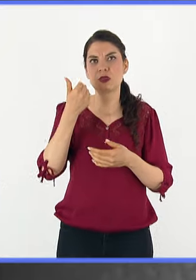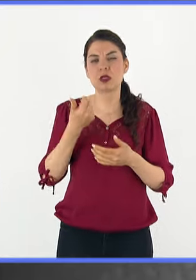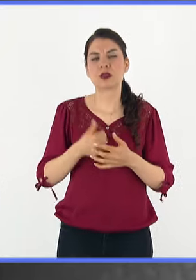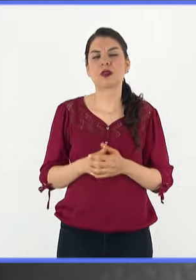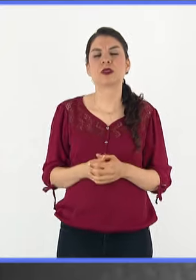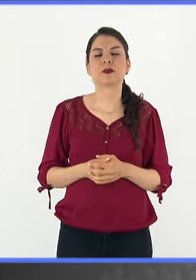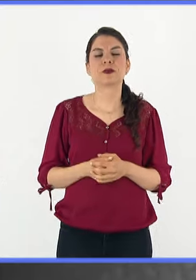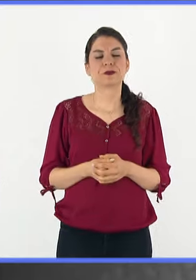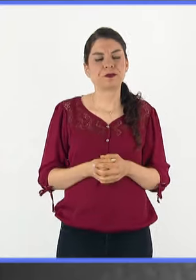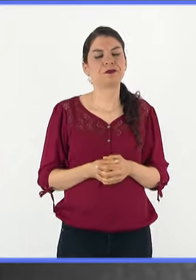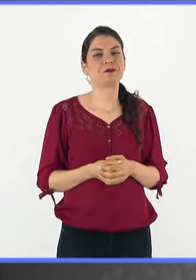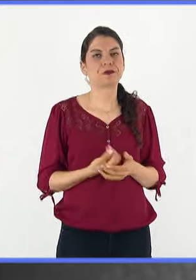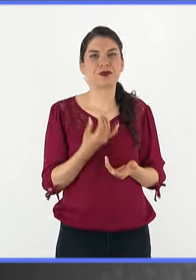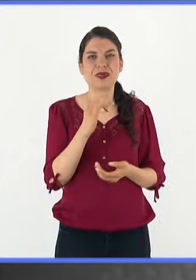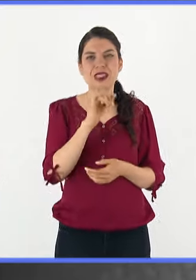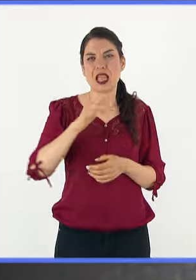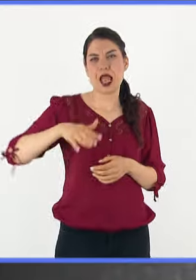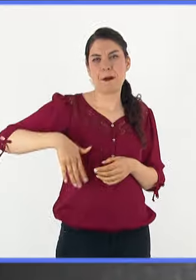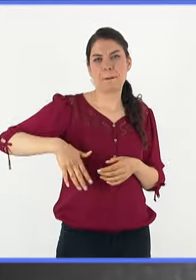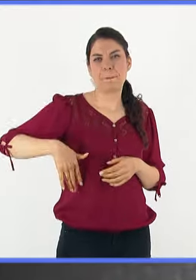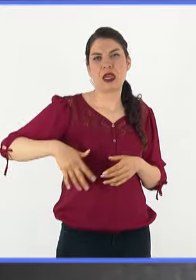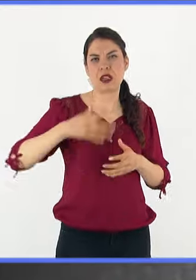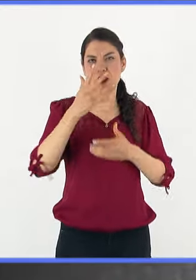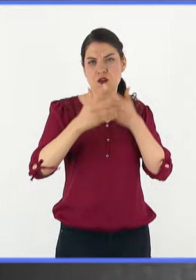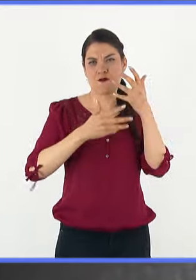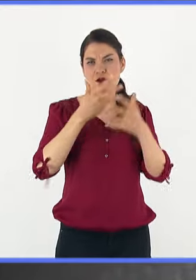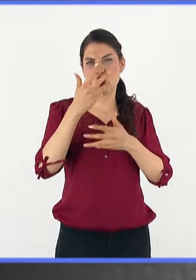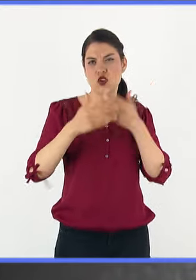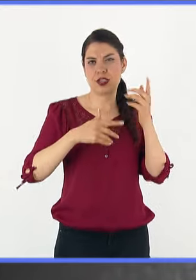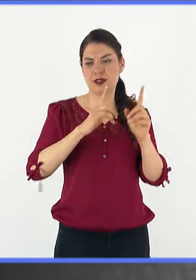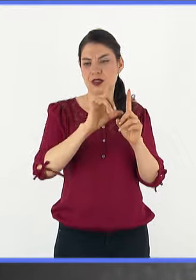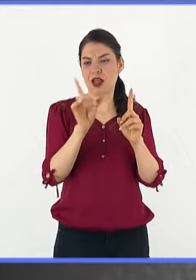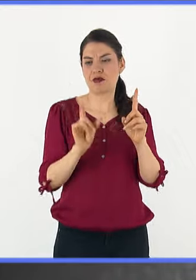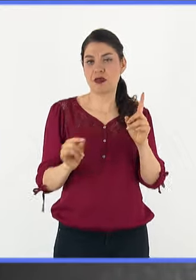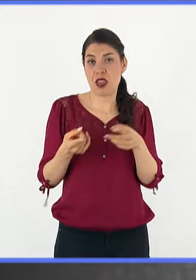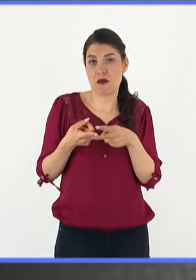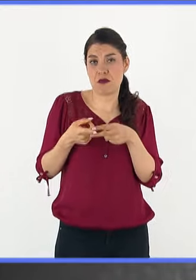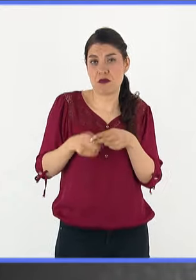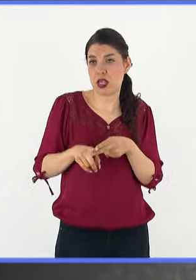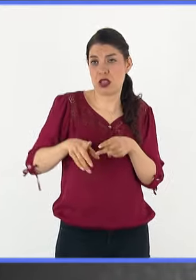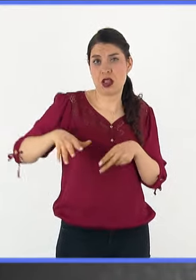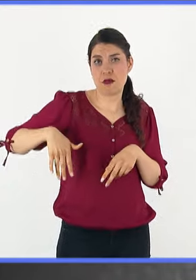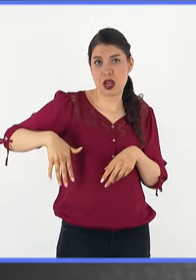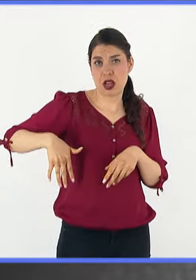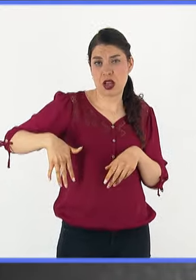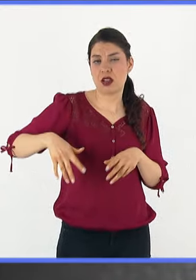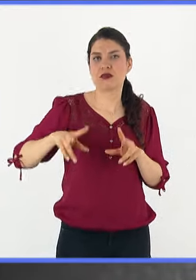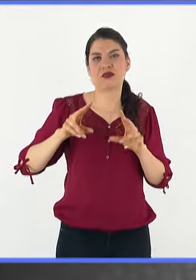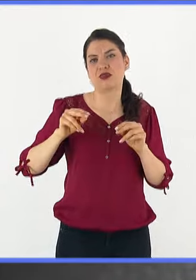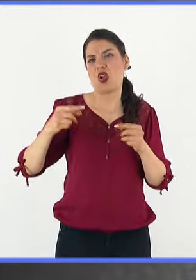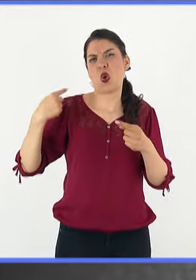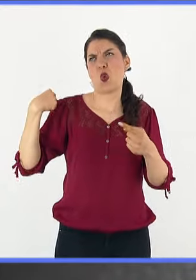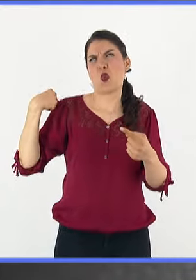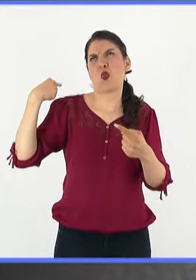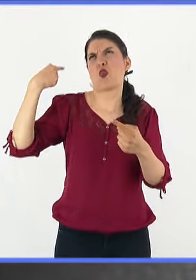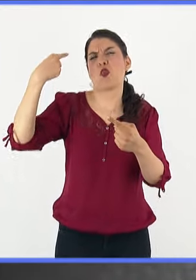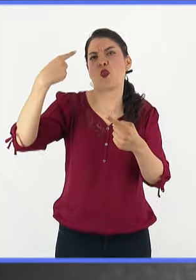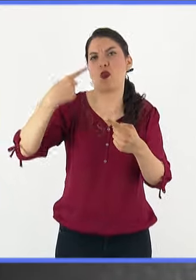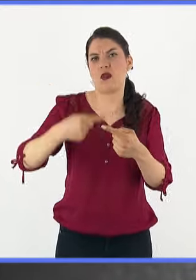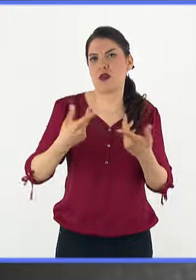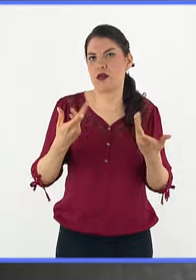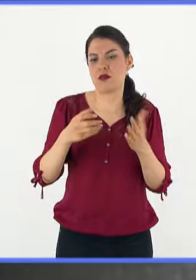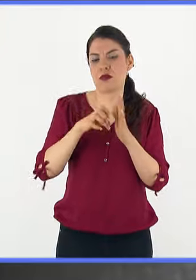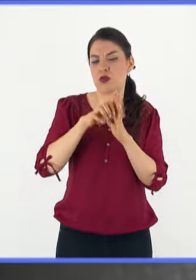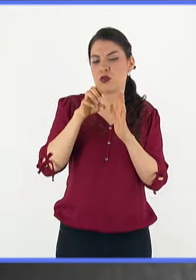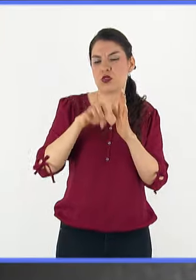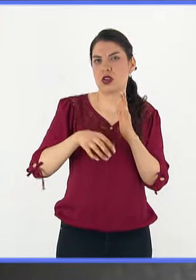la la creciente ola de violencia que vive el país tiene décadas es decir por lo menos de manera documental una investigación que